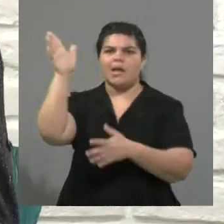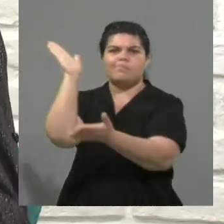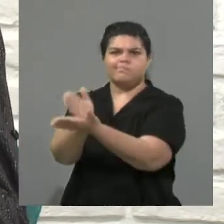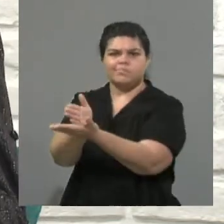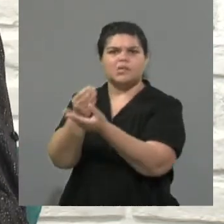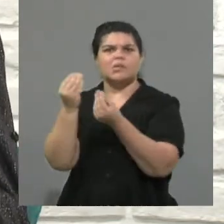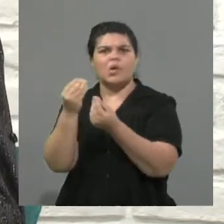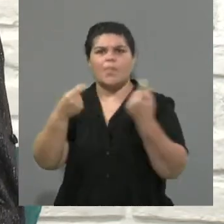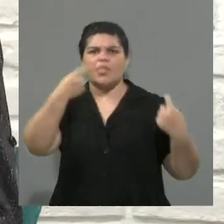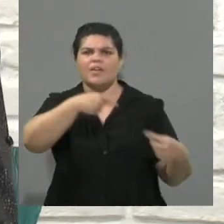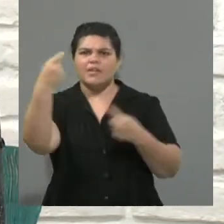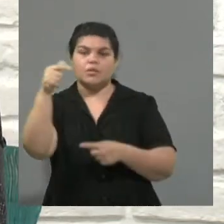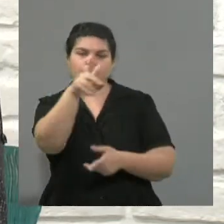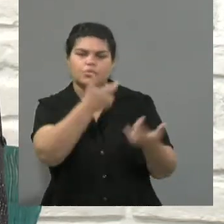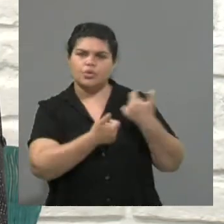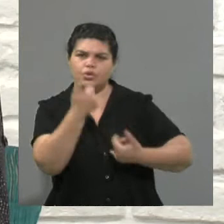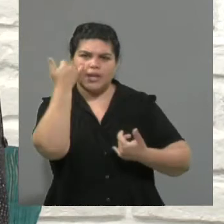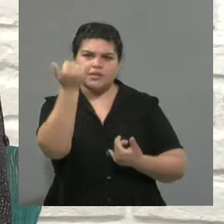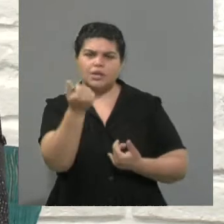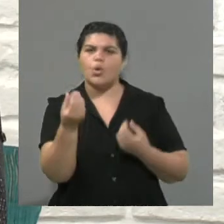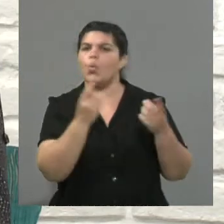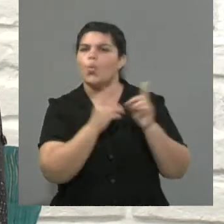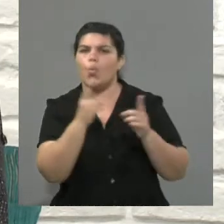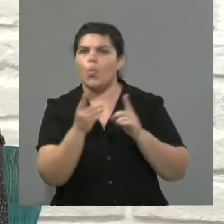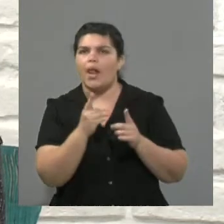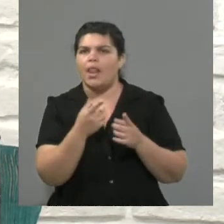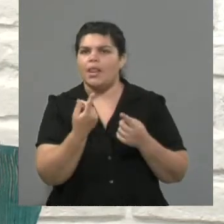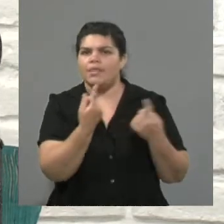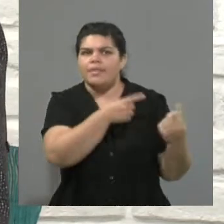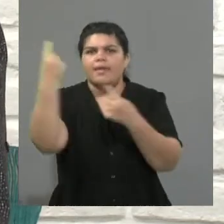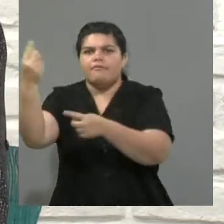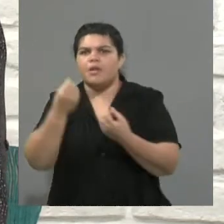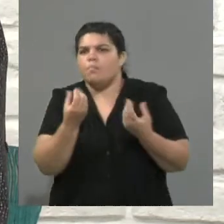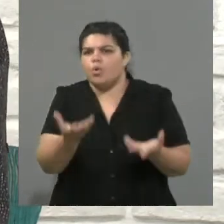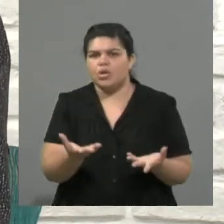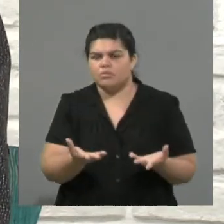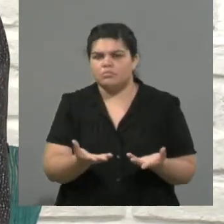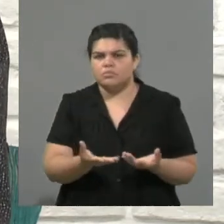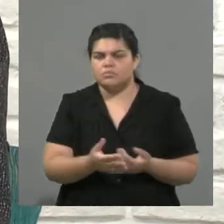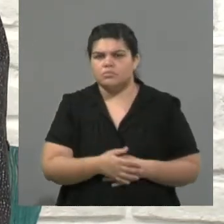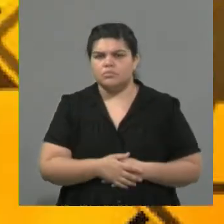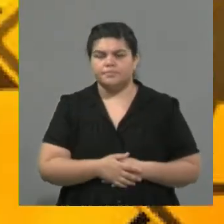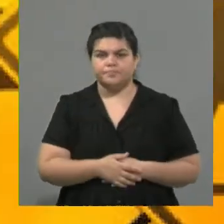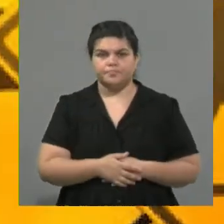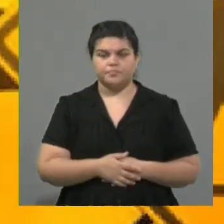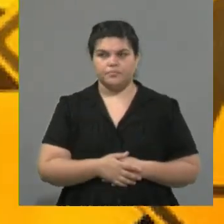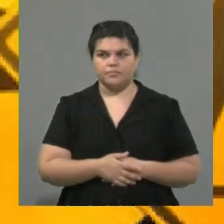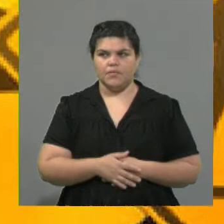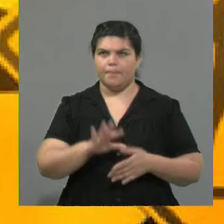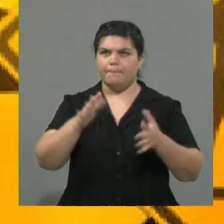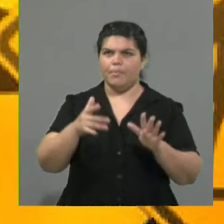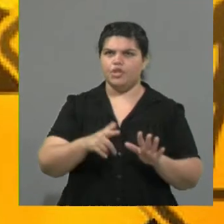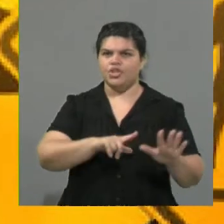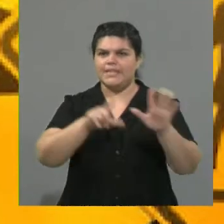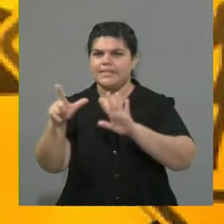planeta? Porque usted lo marcó un par de veces. Me gustaría que nos lo resumiera un poquito. Sí, son 6 o 7. Yo no